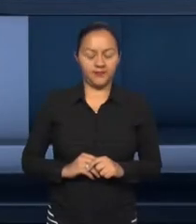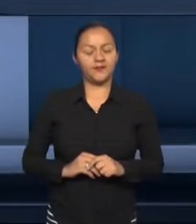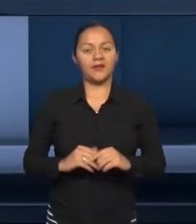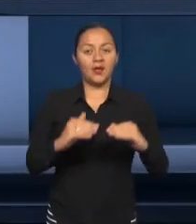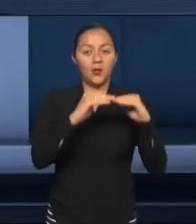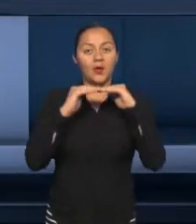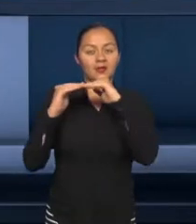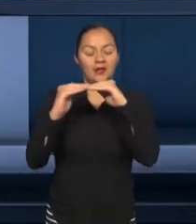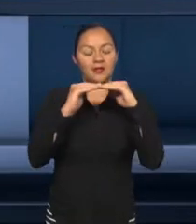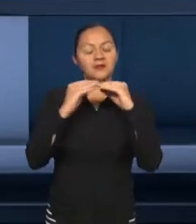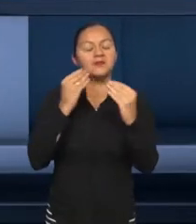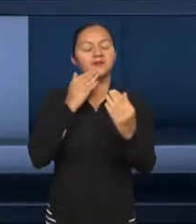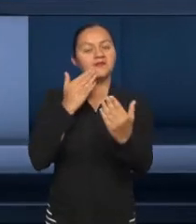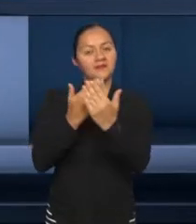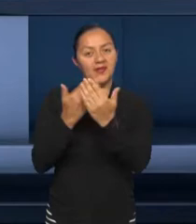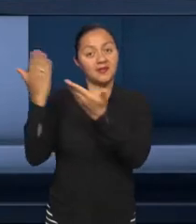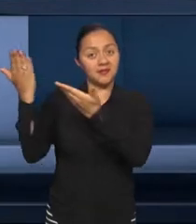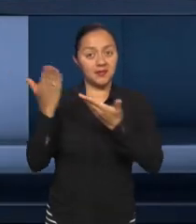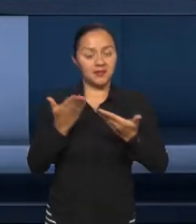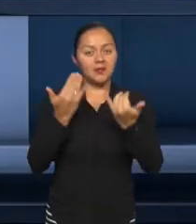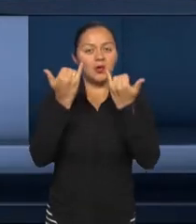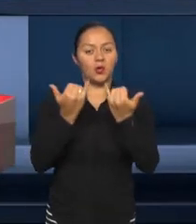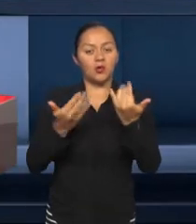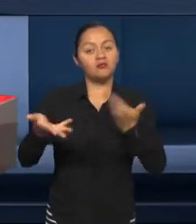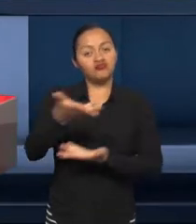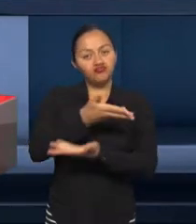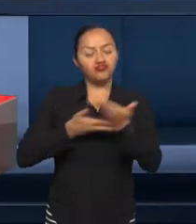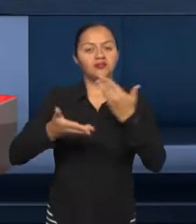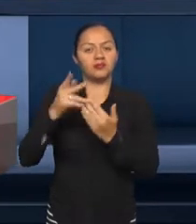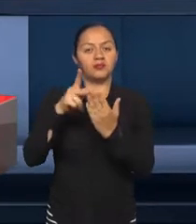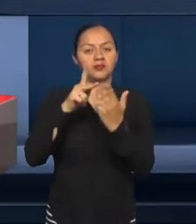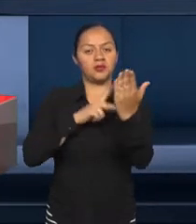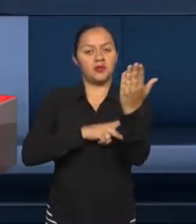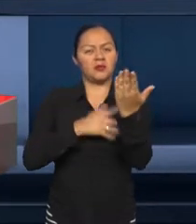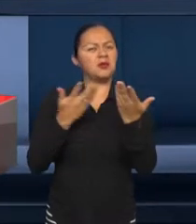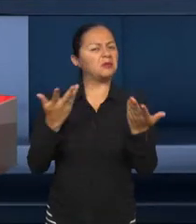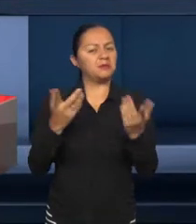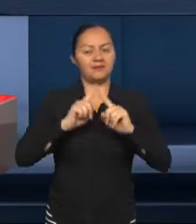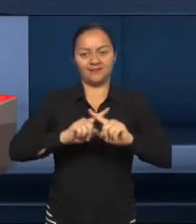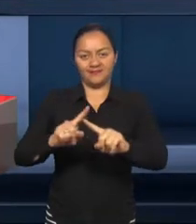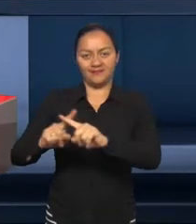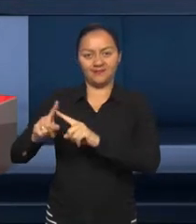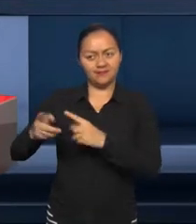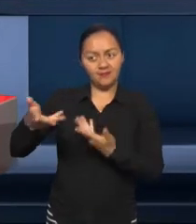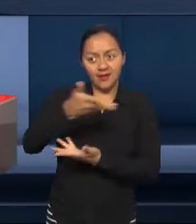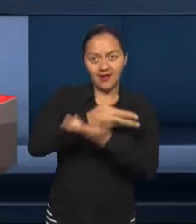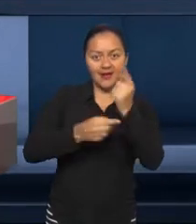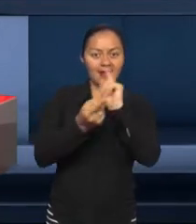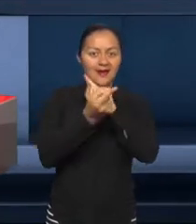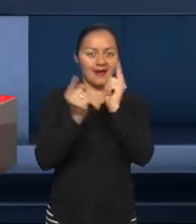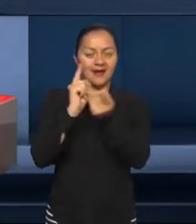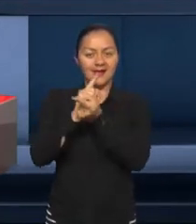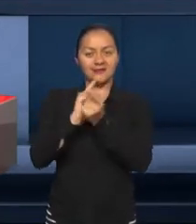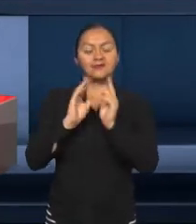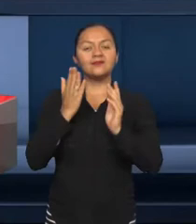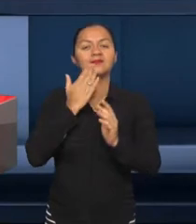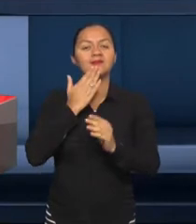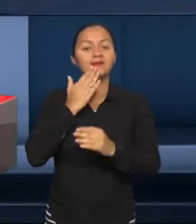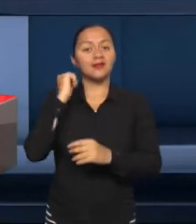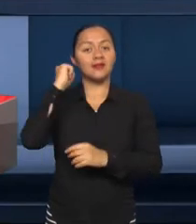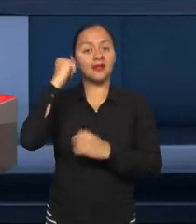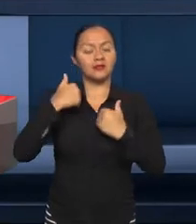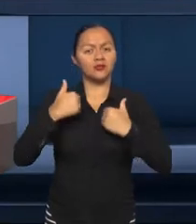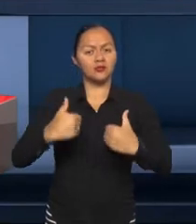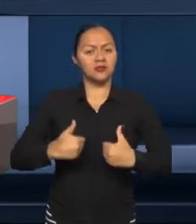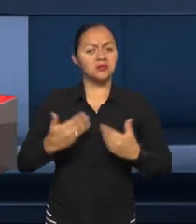Construyendo Igualdad les da la más cordial bienvenida a este su espacio de encuentro con la diversidad. Dentro de los derechos que tenemos todos los seres humanos, constan